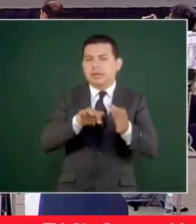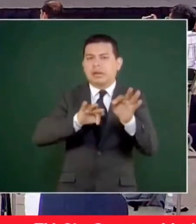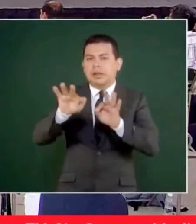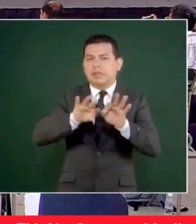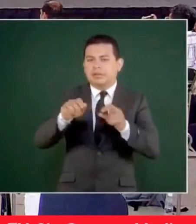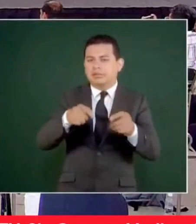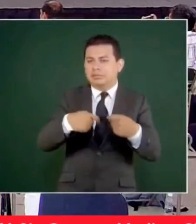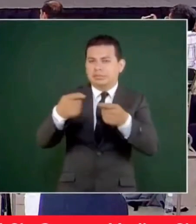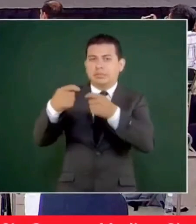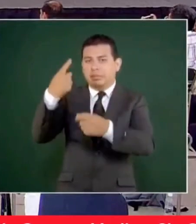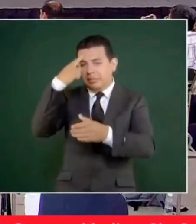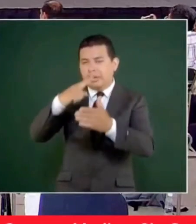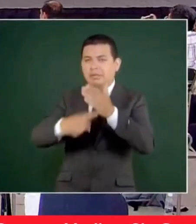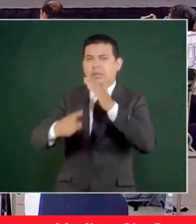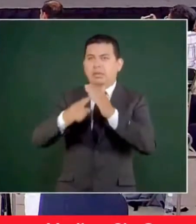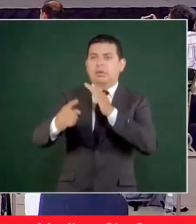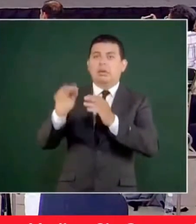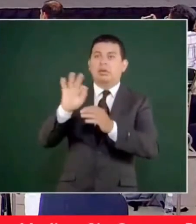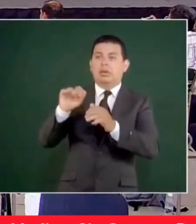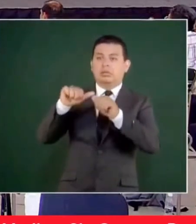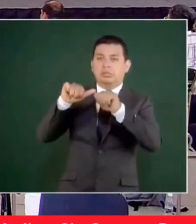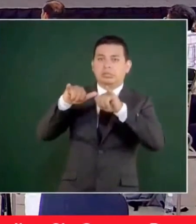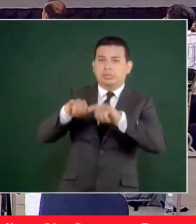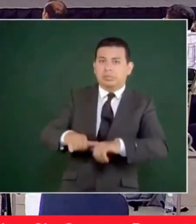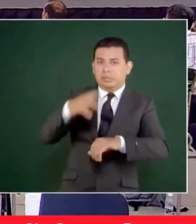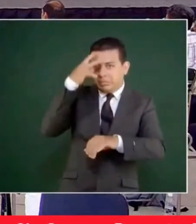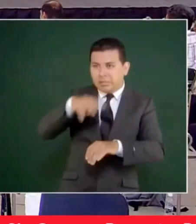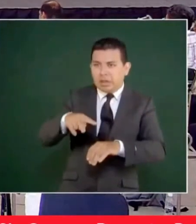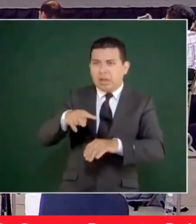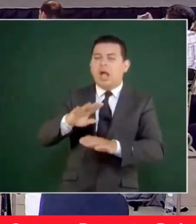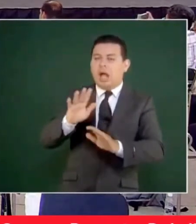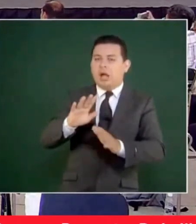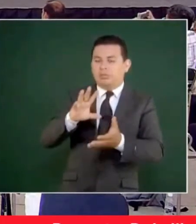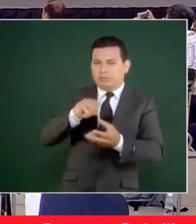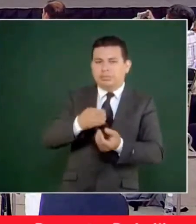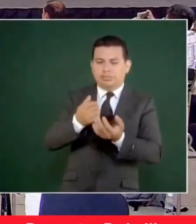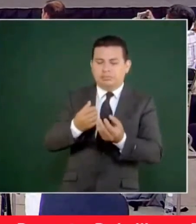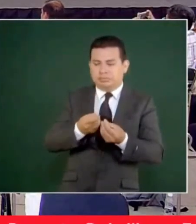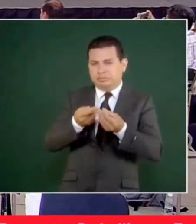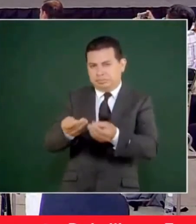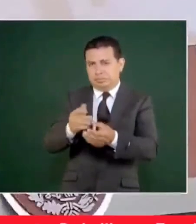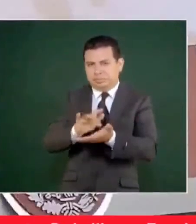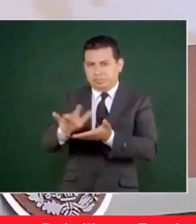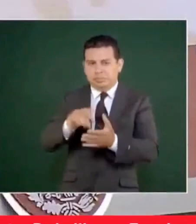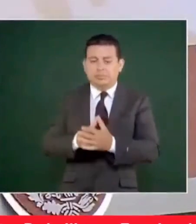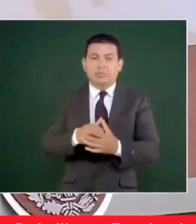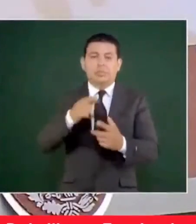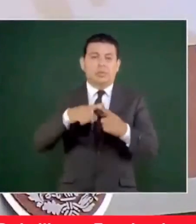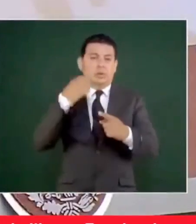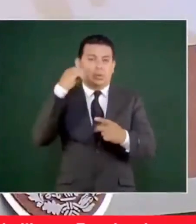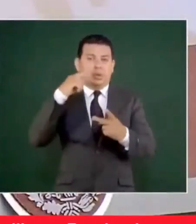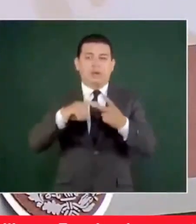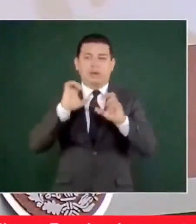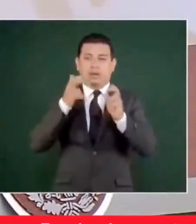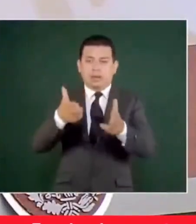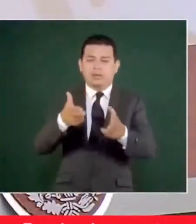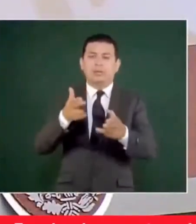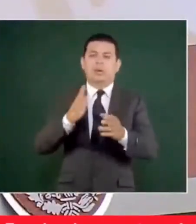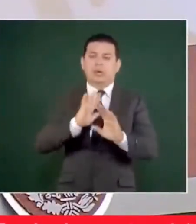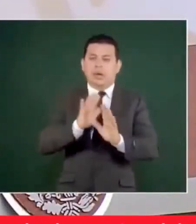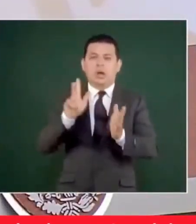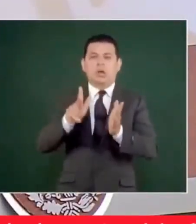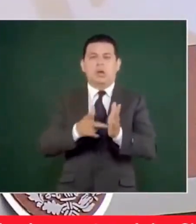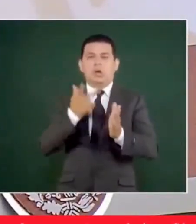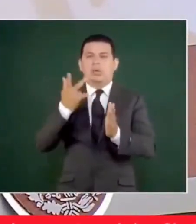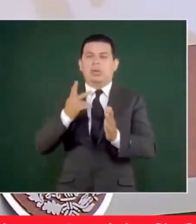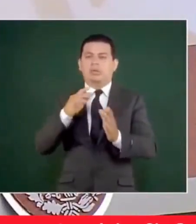para los migrantes que se van quedando en México. Y en Oaxaca, señor presidente, y en Chiapas estamos reconstruyendo